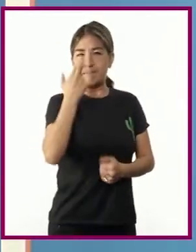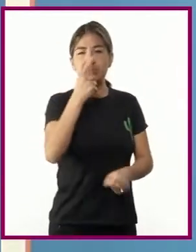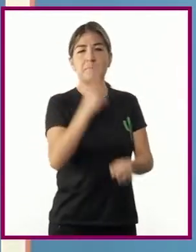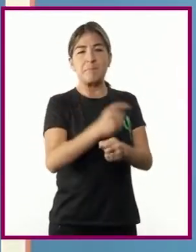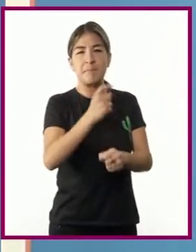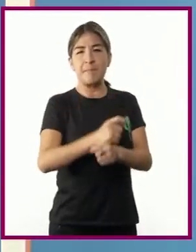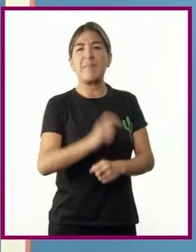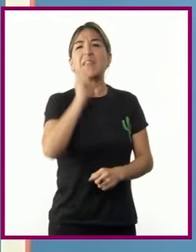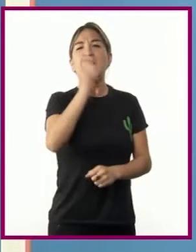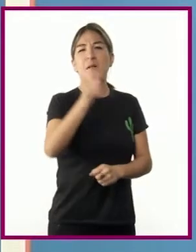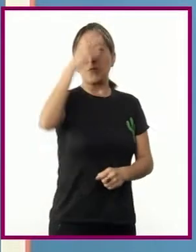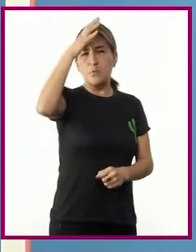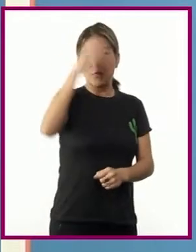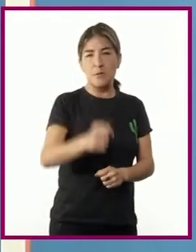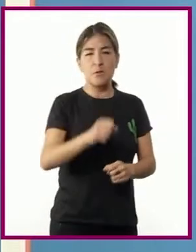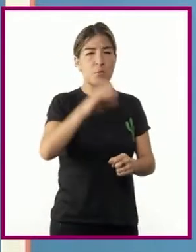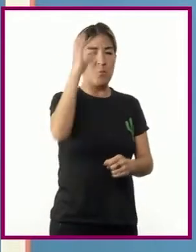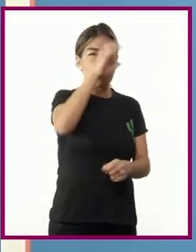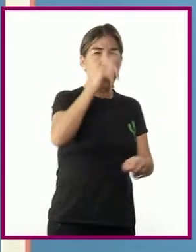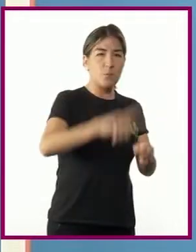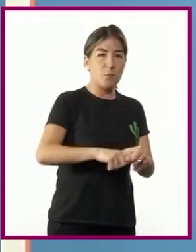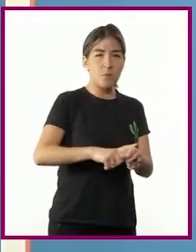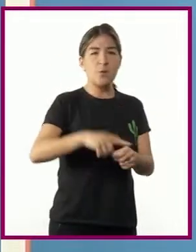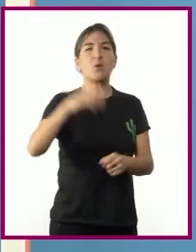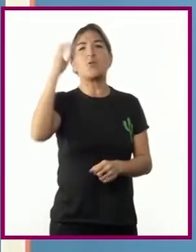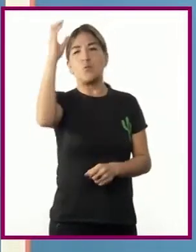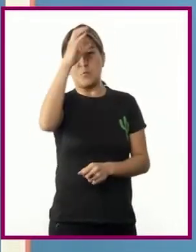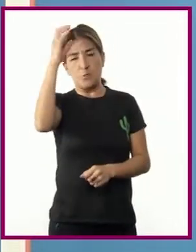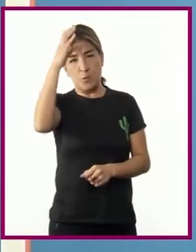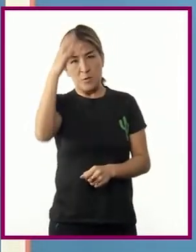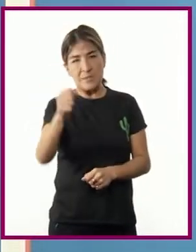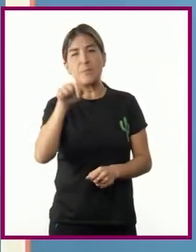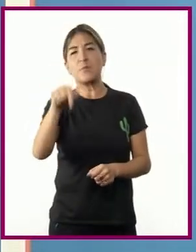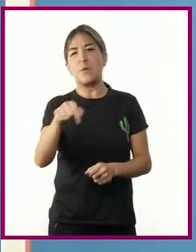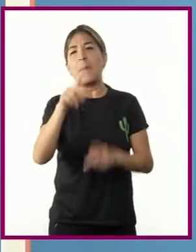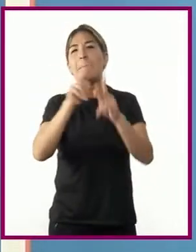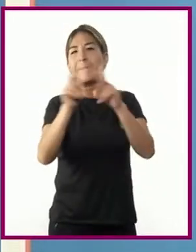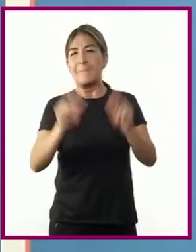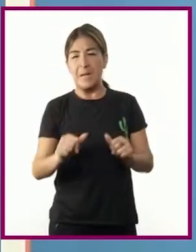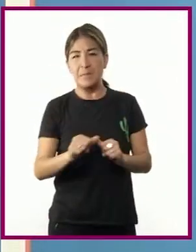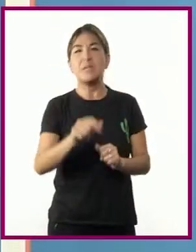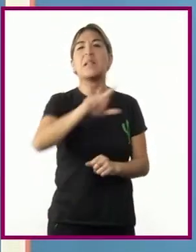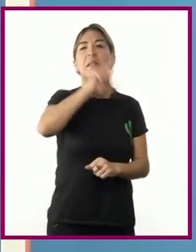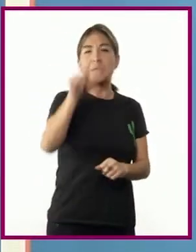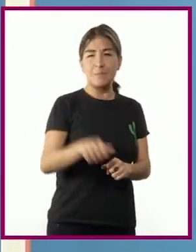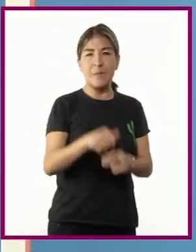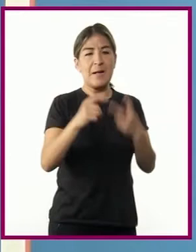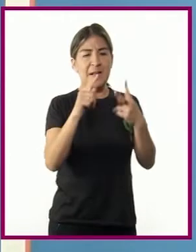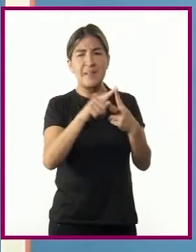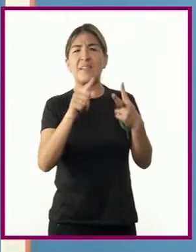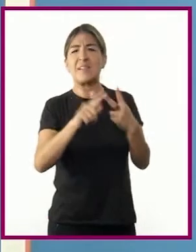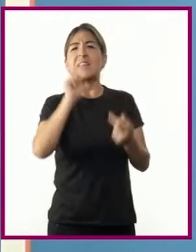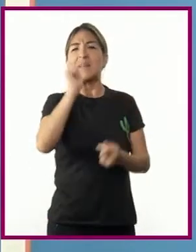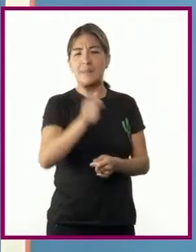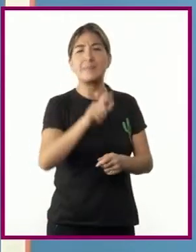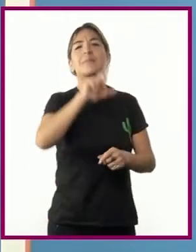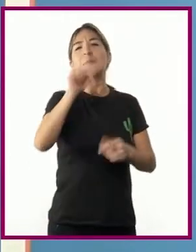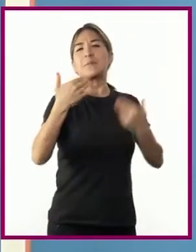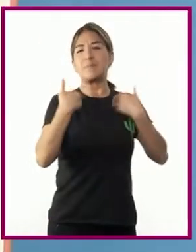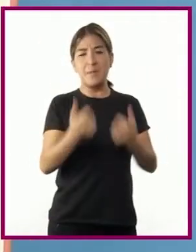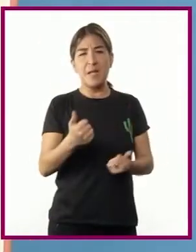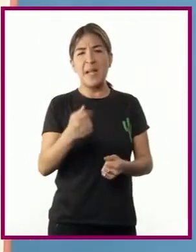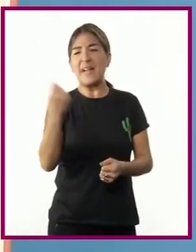a qué se refieren los conceptos de cultura y de paz, para luego comprender qué es la cultura de